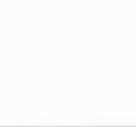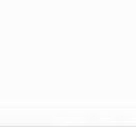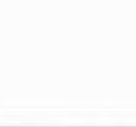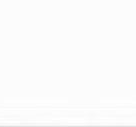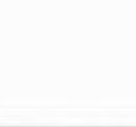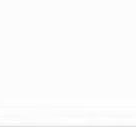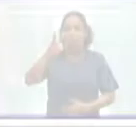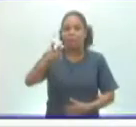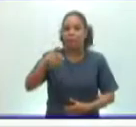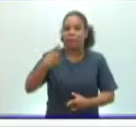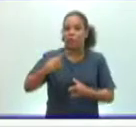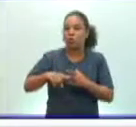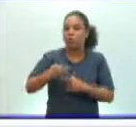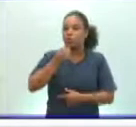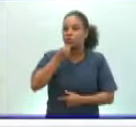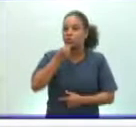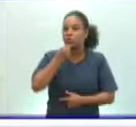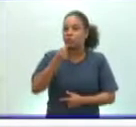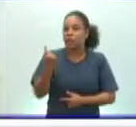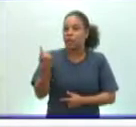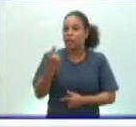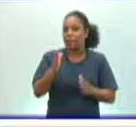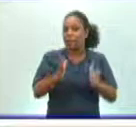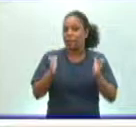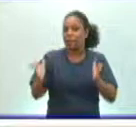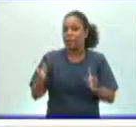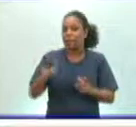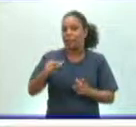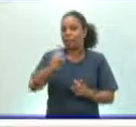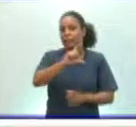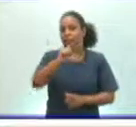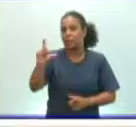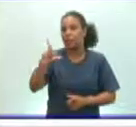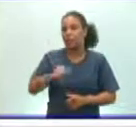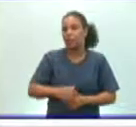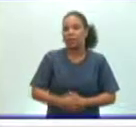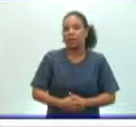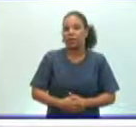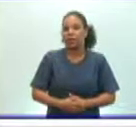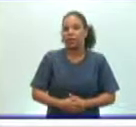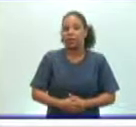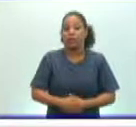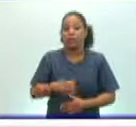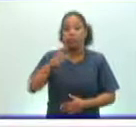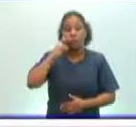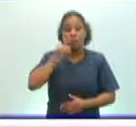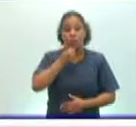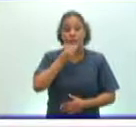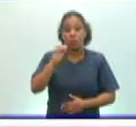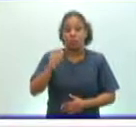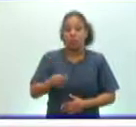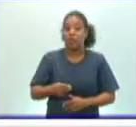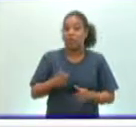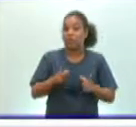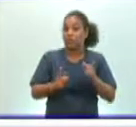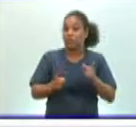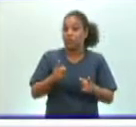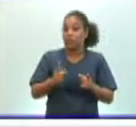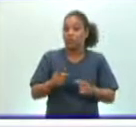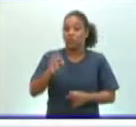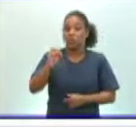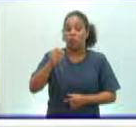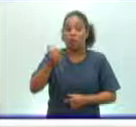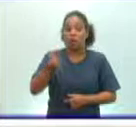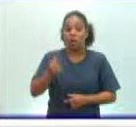Veamos otra posibilidad de la primera parte del teorema. Podemos hablar del segmento OA con